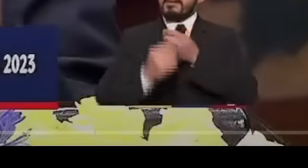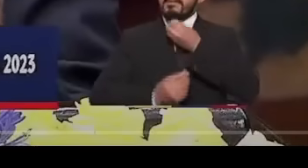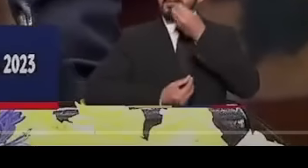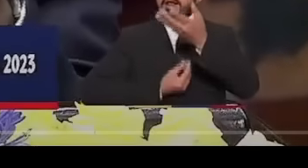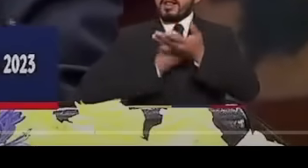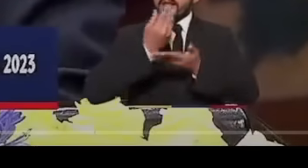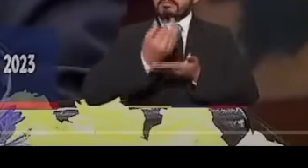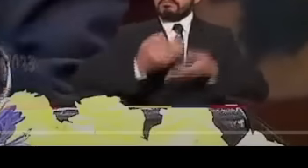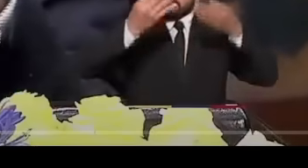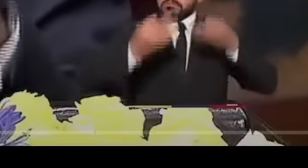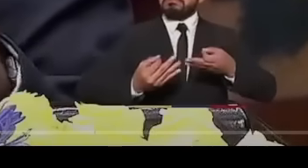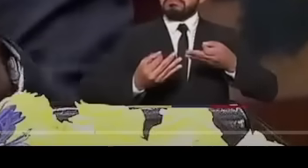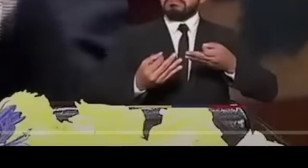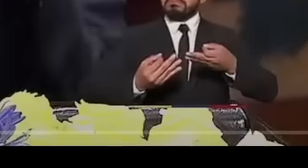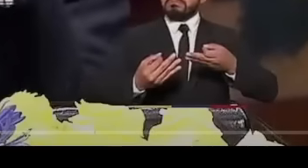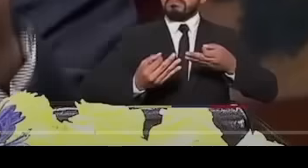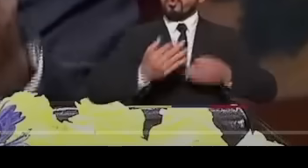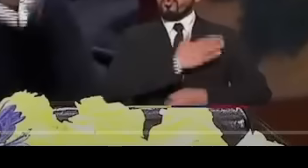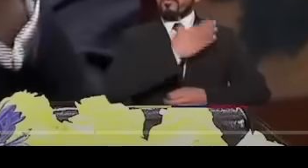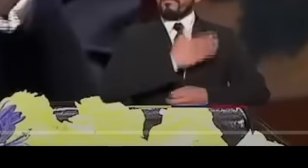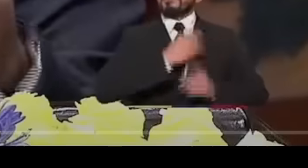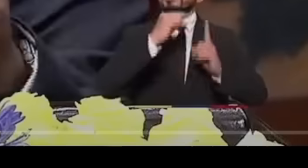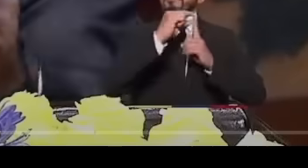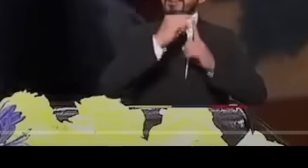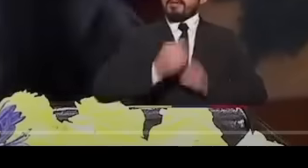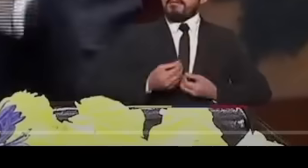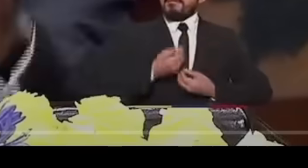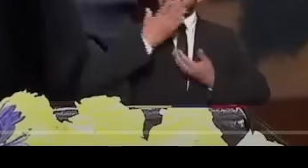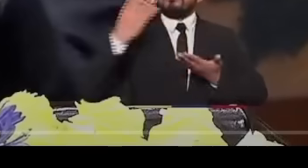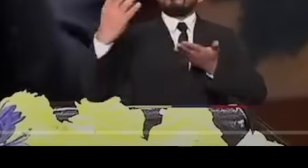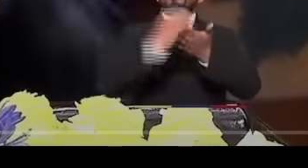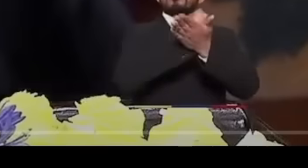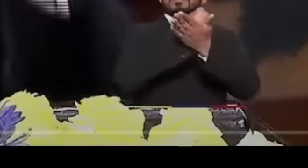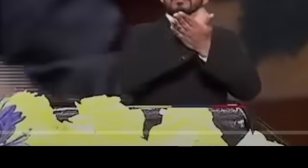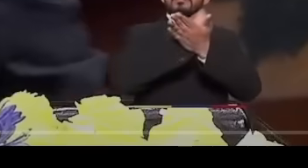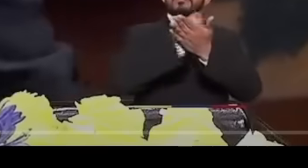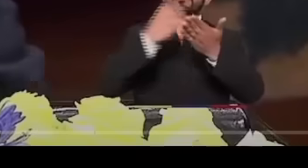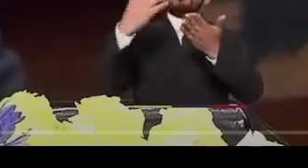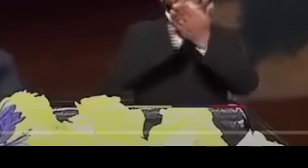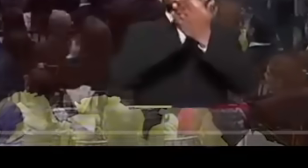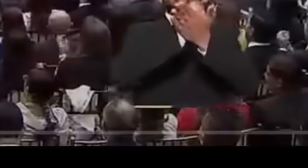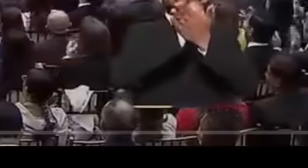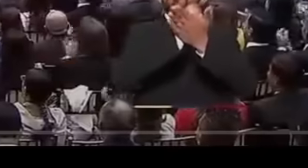se debe recuperar. Repito, que el valor de la palabra se debe recuperar.